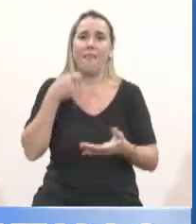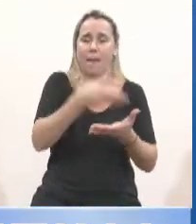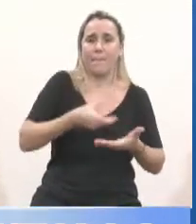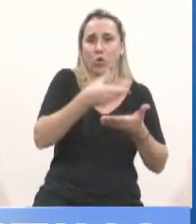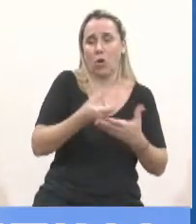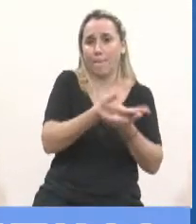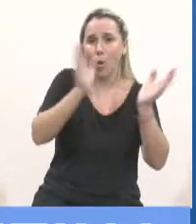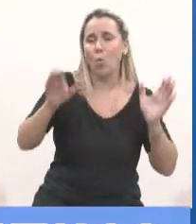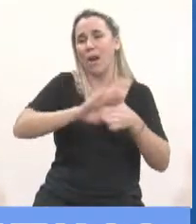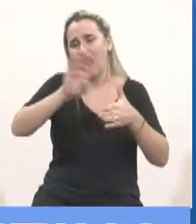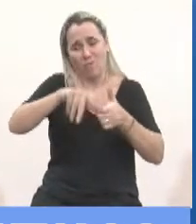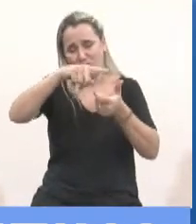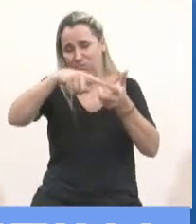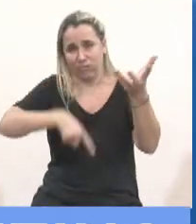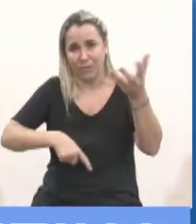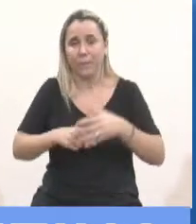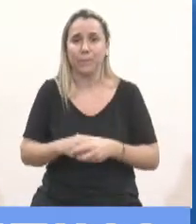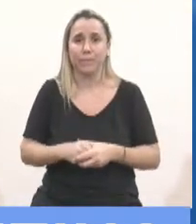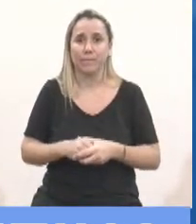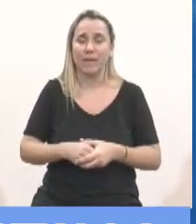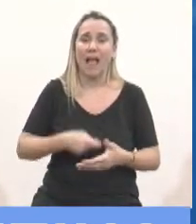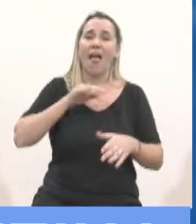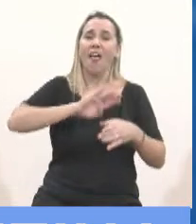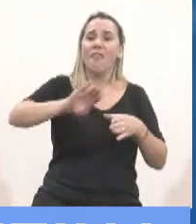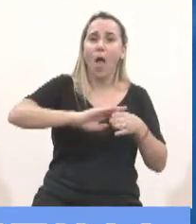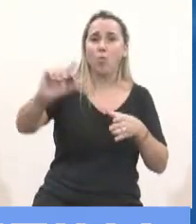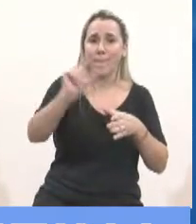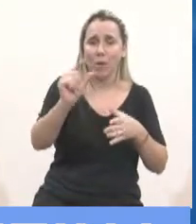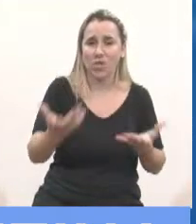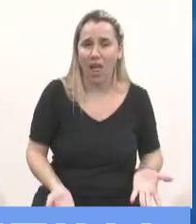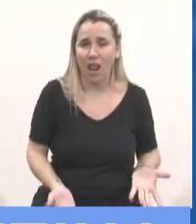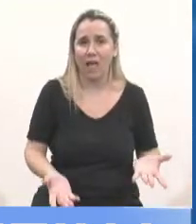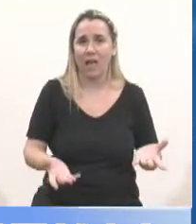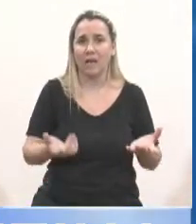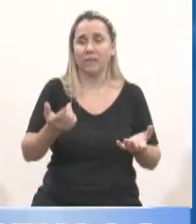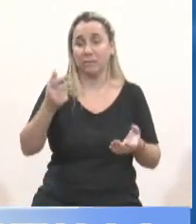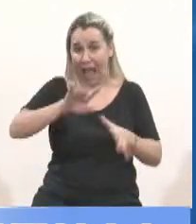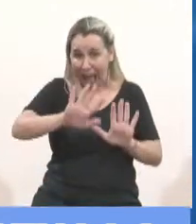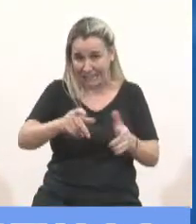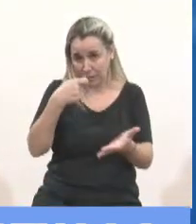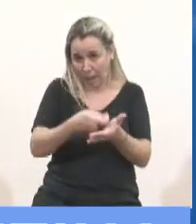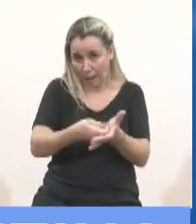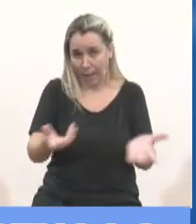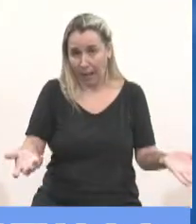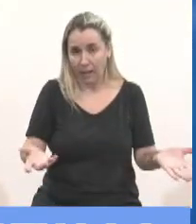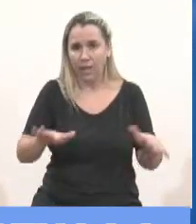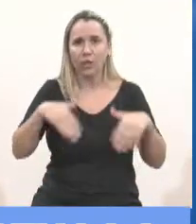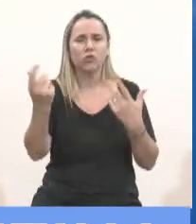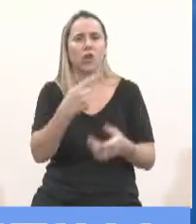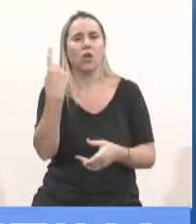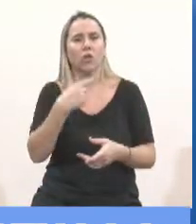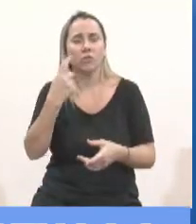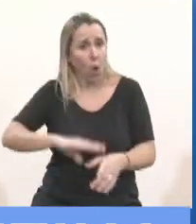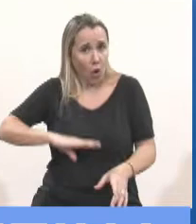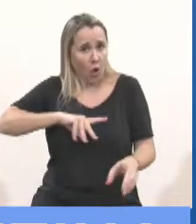deudas provinciales, con las deudas previsionales. Así se va a pagar esto. Entonces, ¿qué no tenemos que hacer? No hay